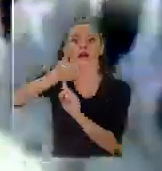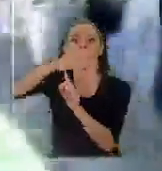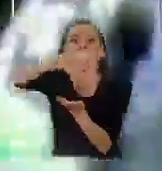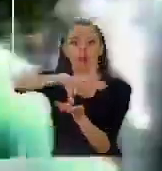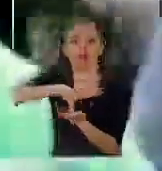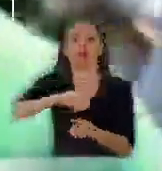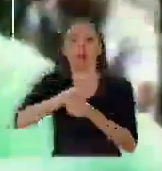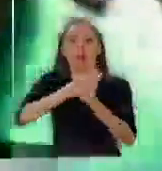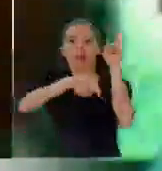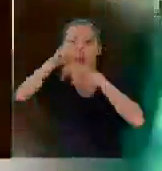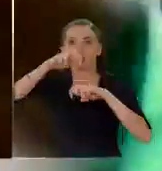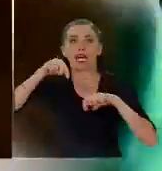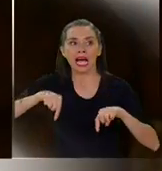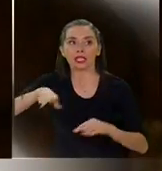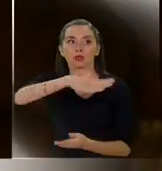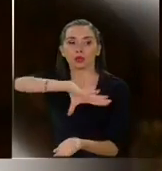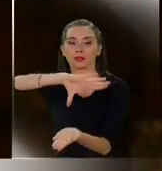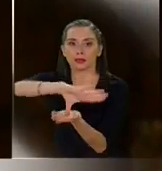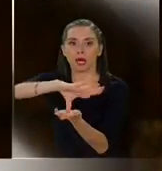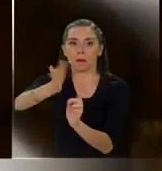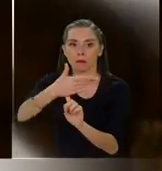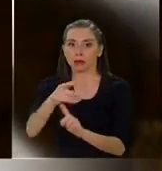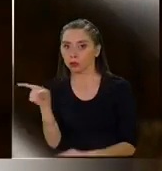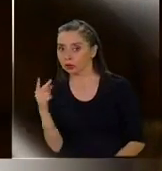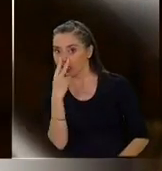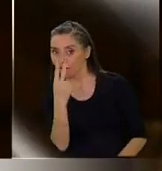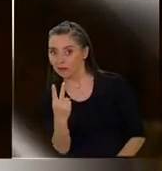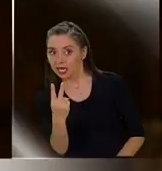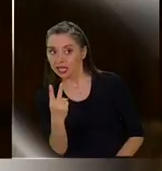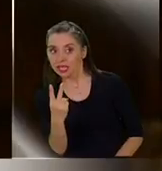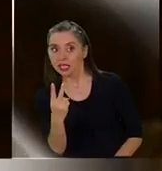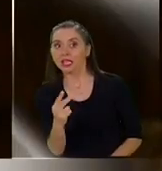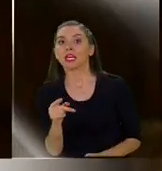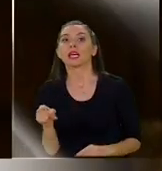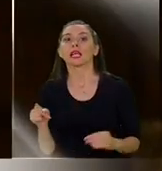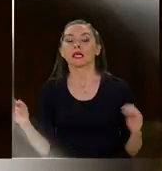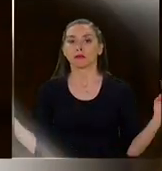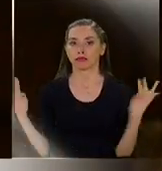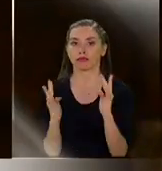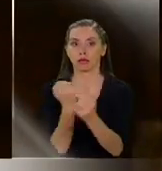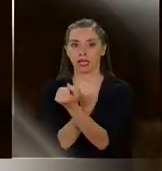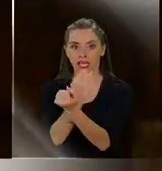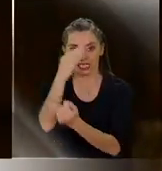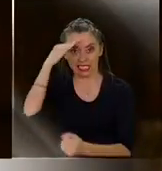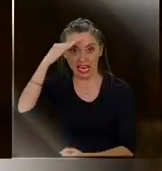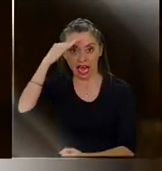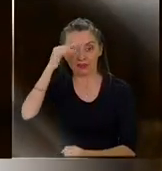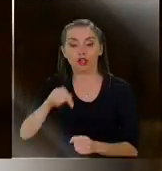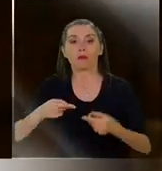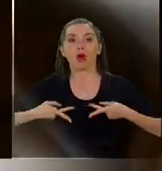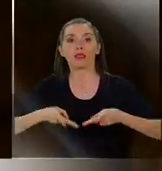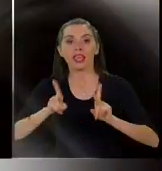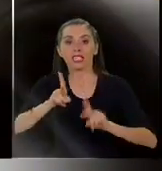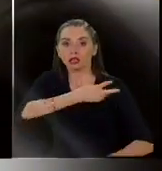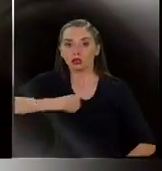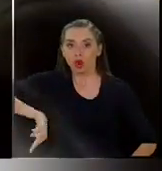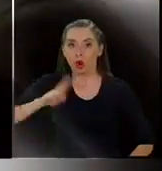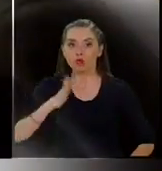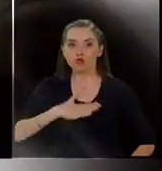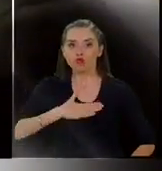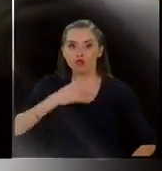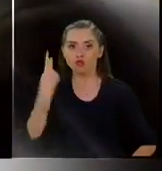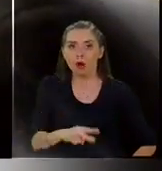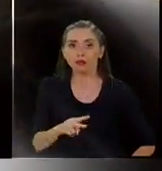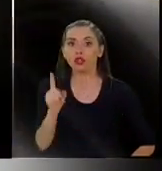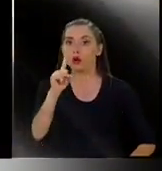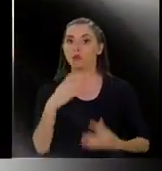acá en medio de nuestra patria. Y usted ve aquí cómo concede la fuerza de carabineros por este derecho que es el nuestro y que nadie nos lo